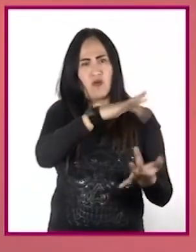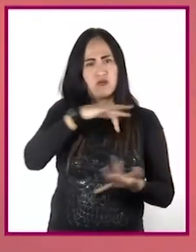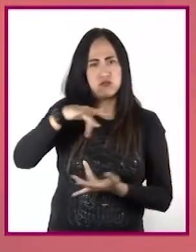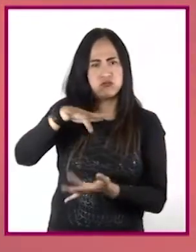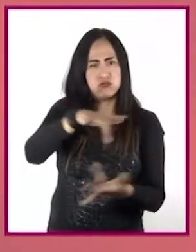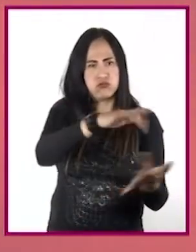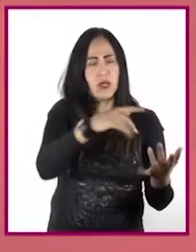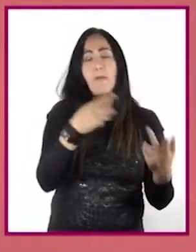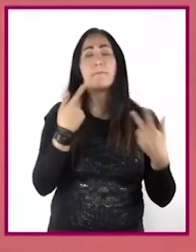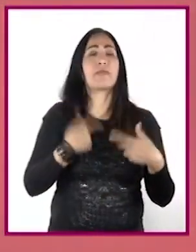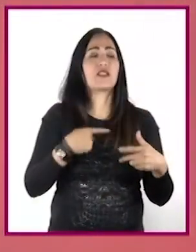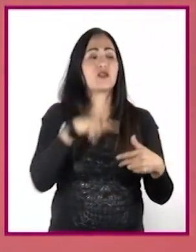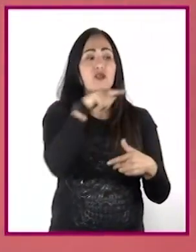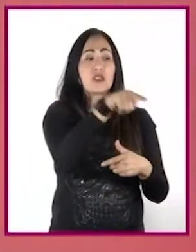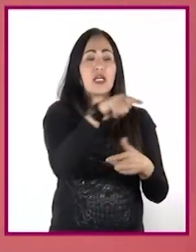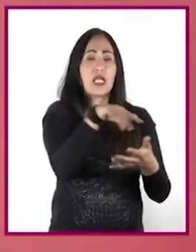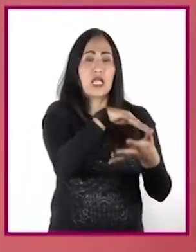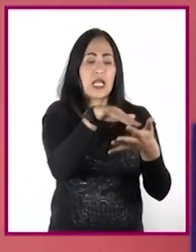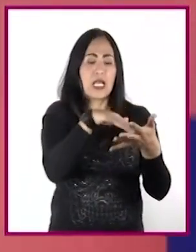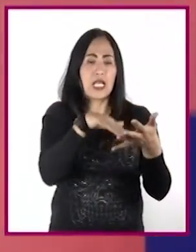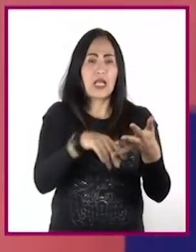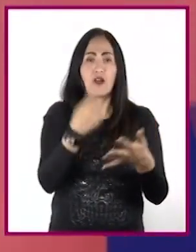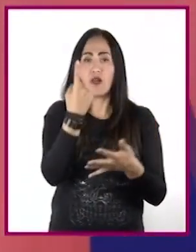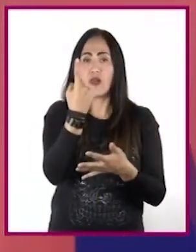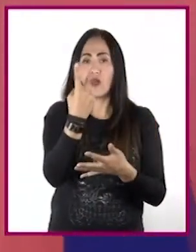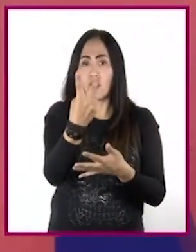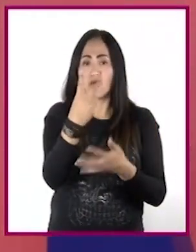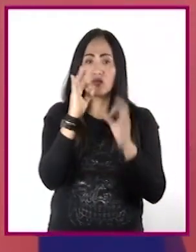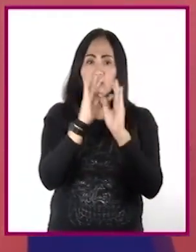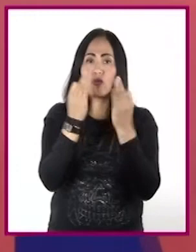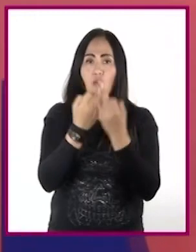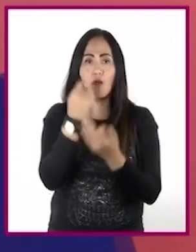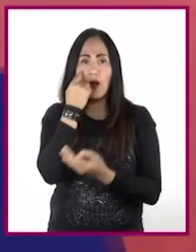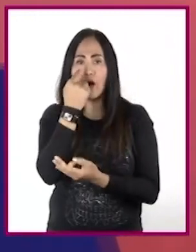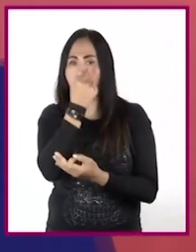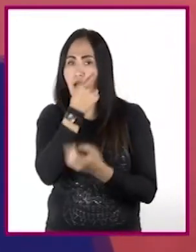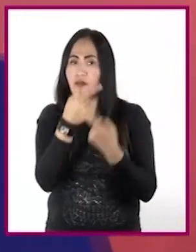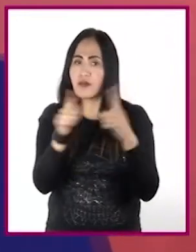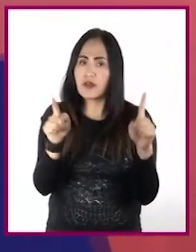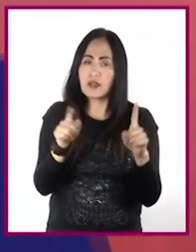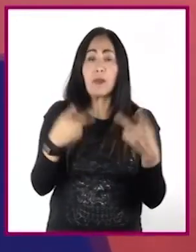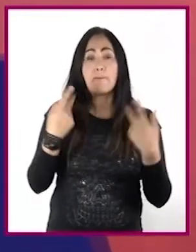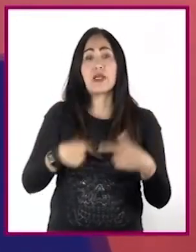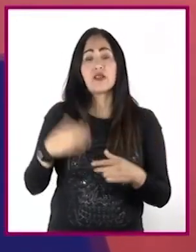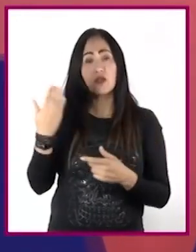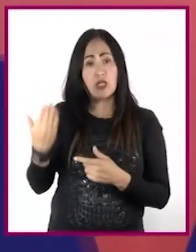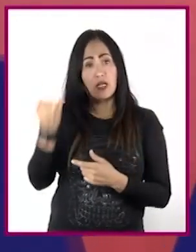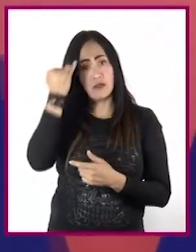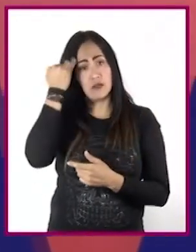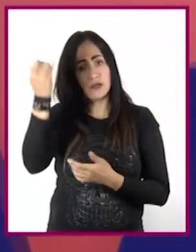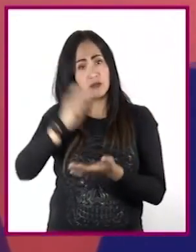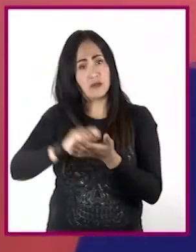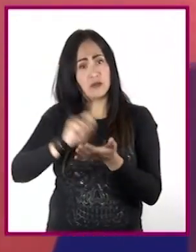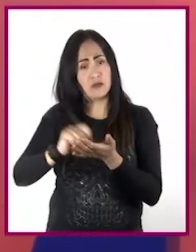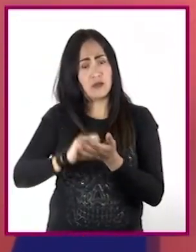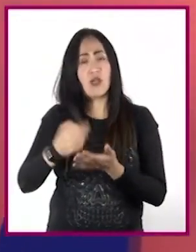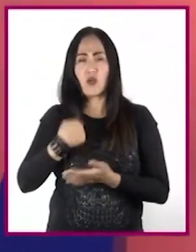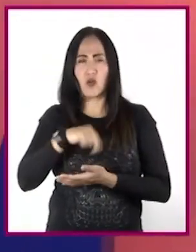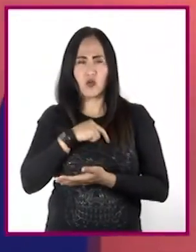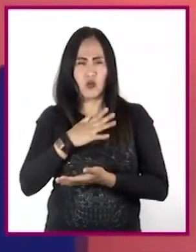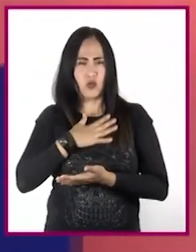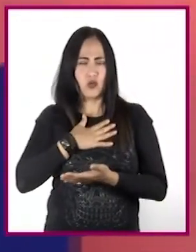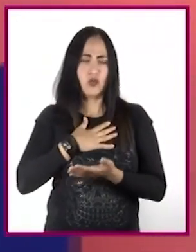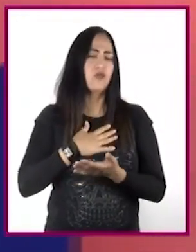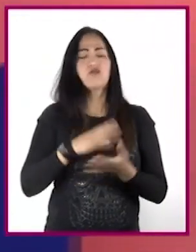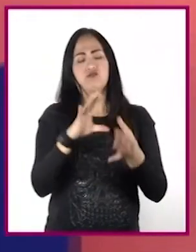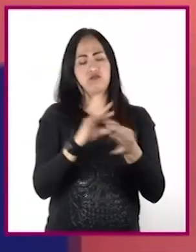lector dos caminos o posturas distintas. Y está en el autor, es decir, en nosotros, expresar de